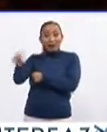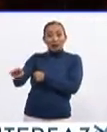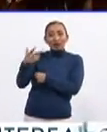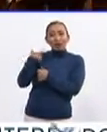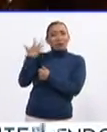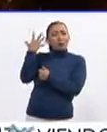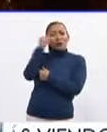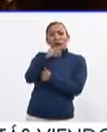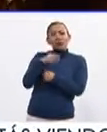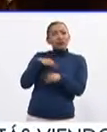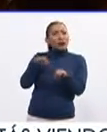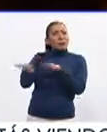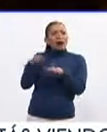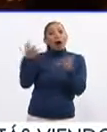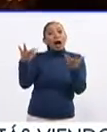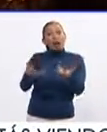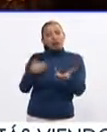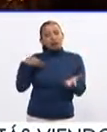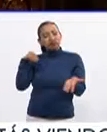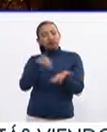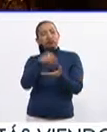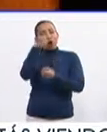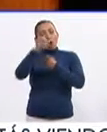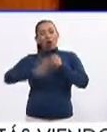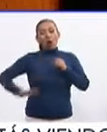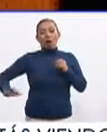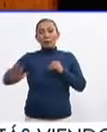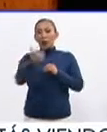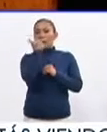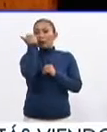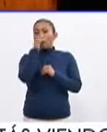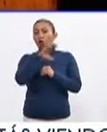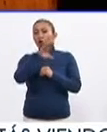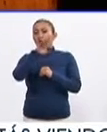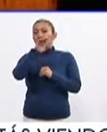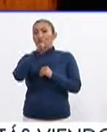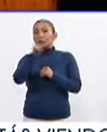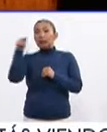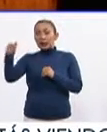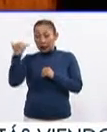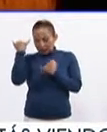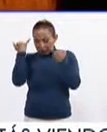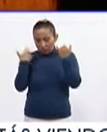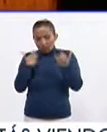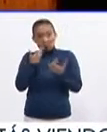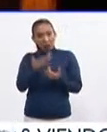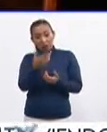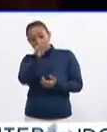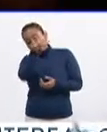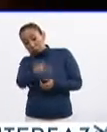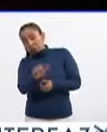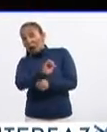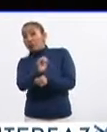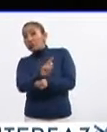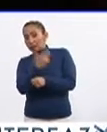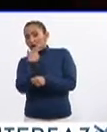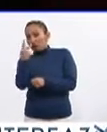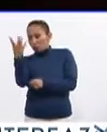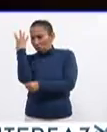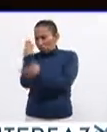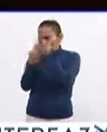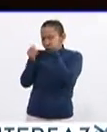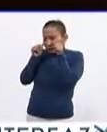el magnífico trabajo que realizan y plasman en el escenario los alumnos del CUT, quienes ejecutan una grandiosa actuación, resultado